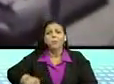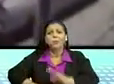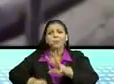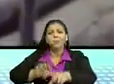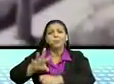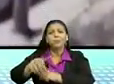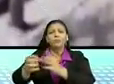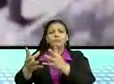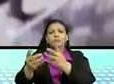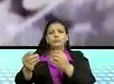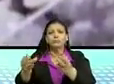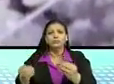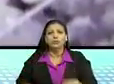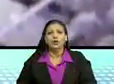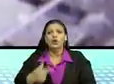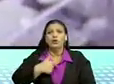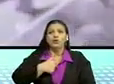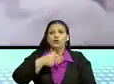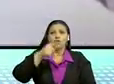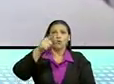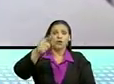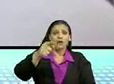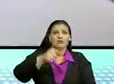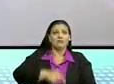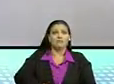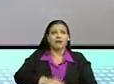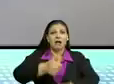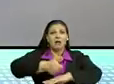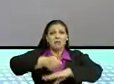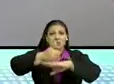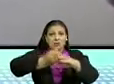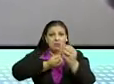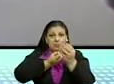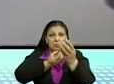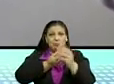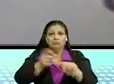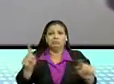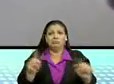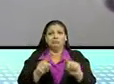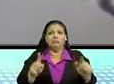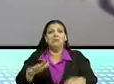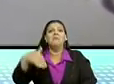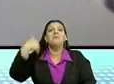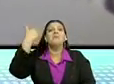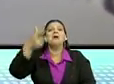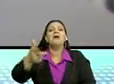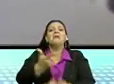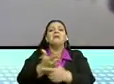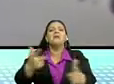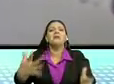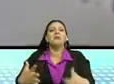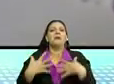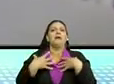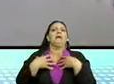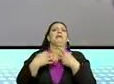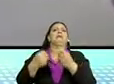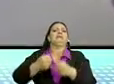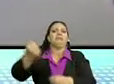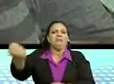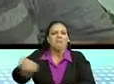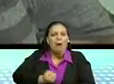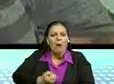o cualquiera de sus amigos fascinerosos con pinches de delincuente vengan y quieran agredirlos,